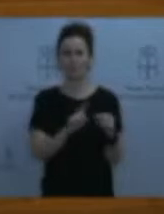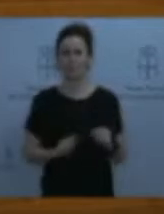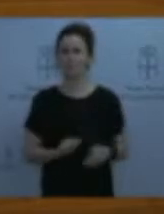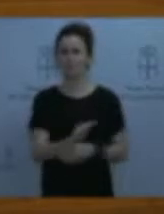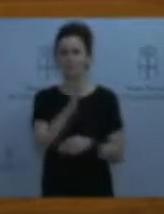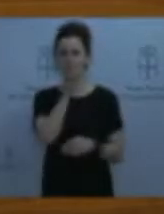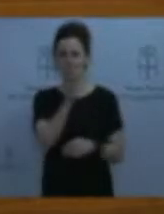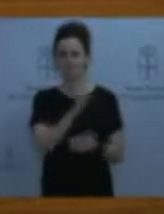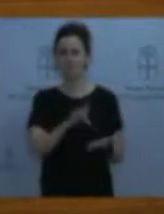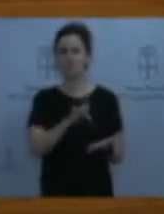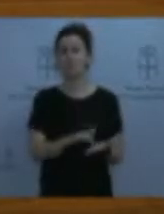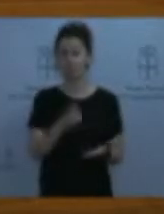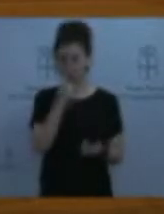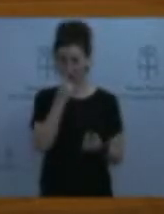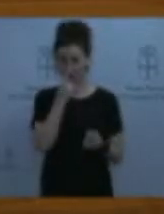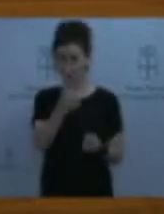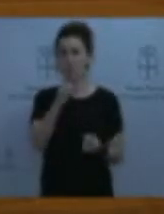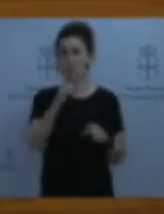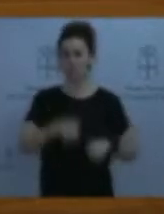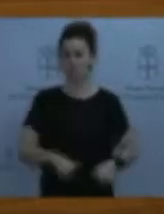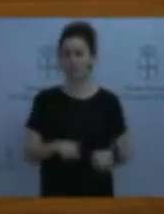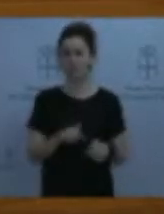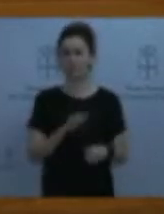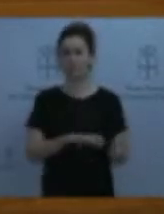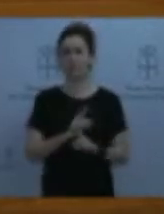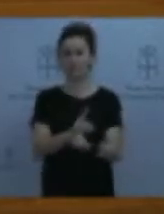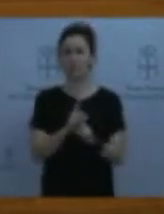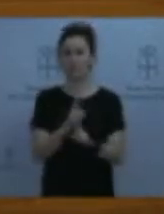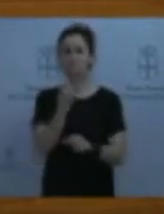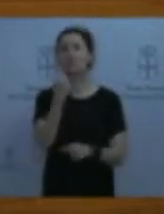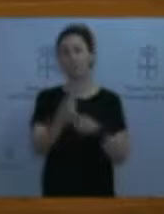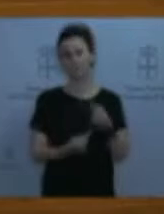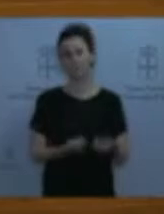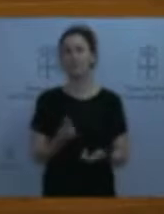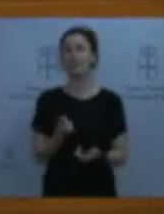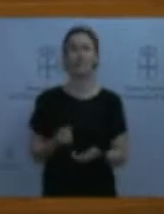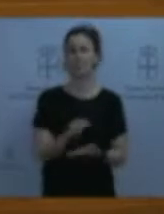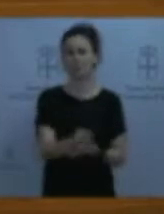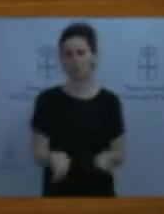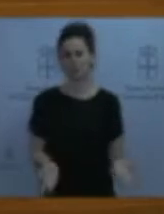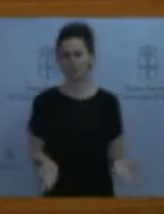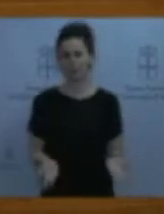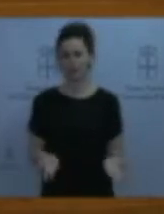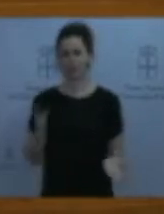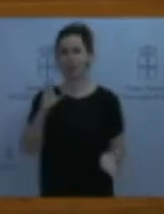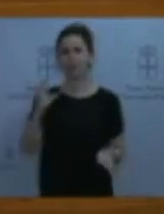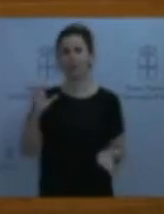prometido exactamente hace un año de transporte a una de las familias. Para todos esos